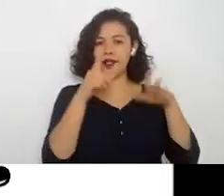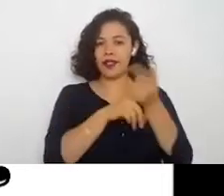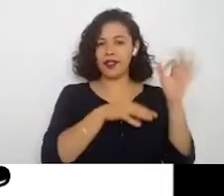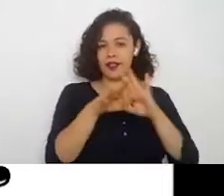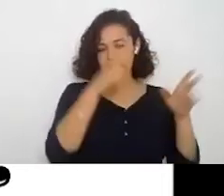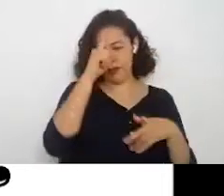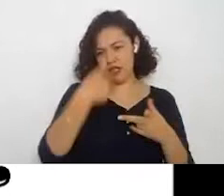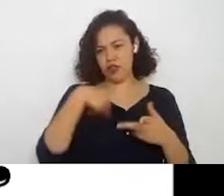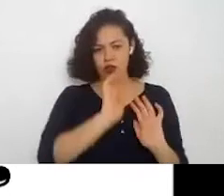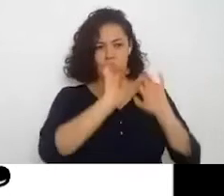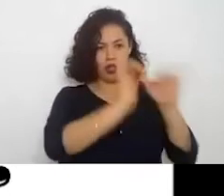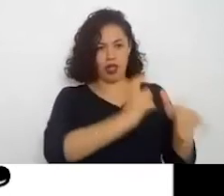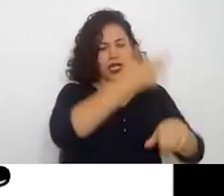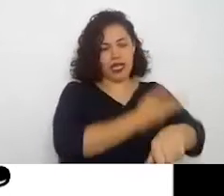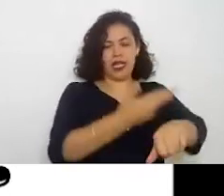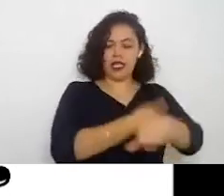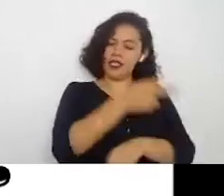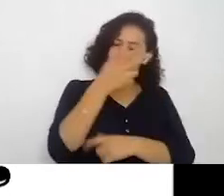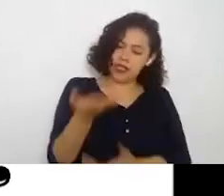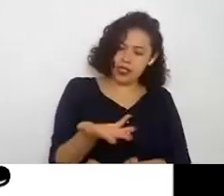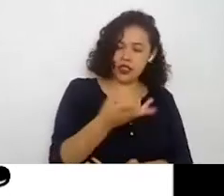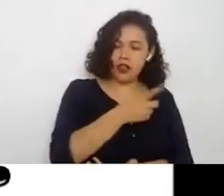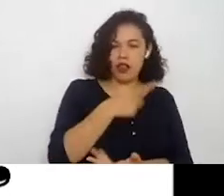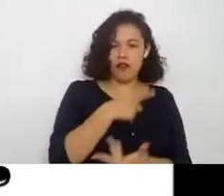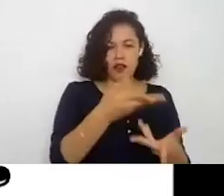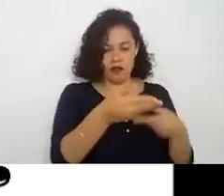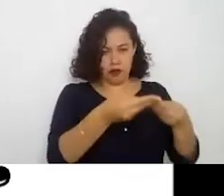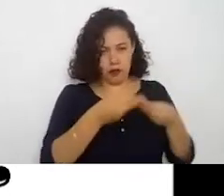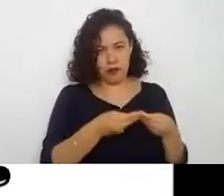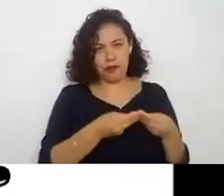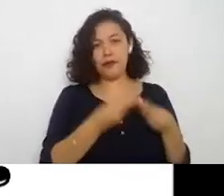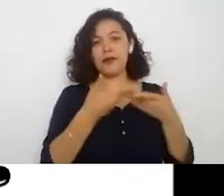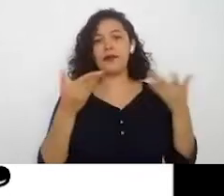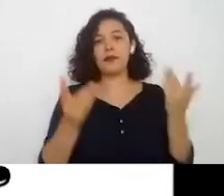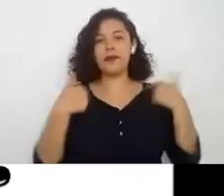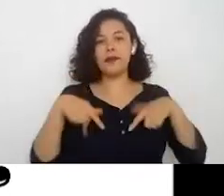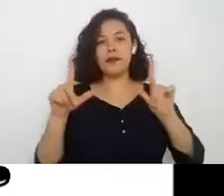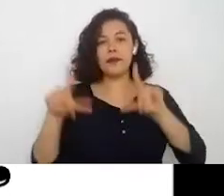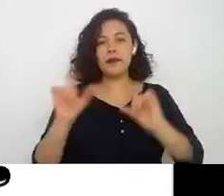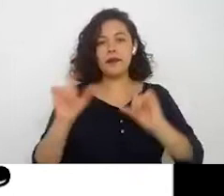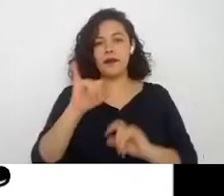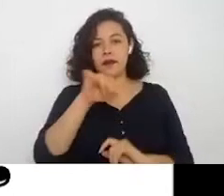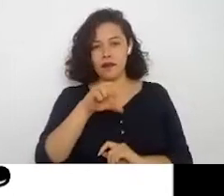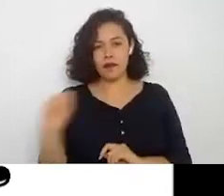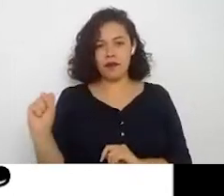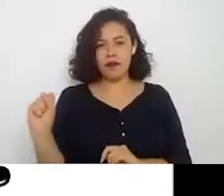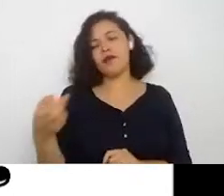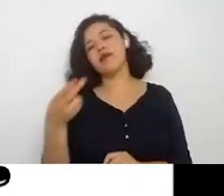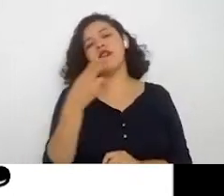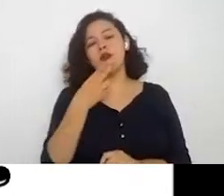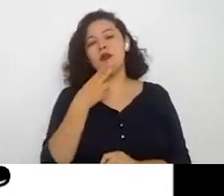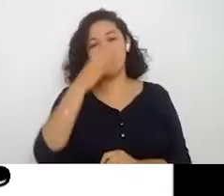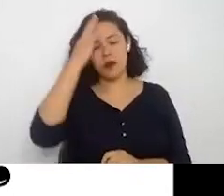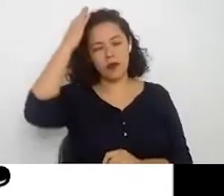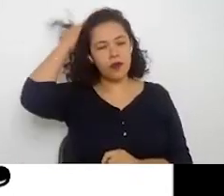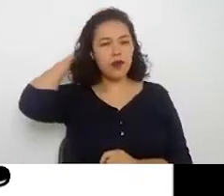tener nuestro registro patronal. También actualmente ya todas estas plataformas del IMSS utilizan una e-firma